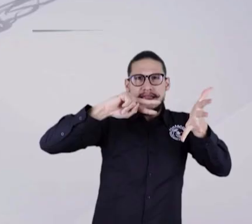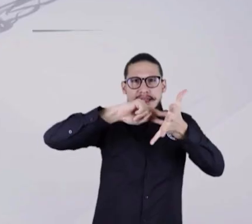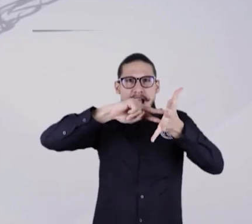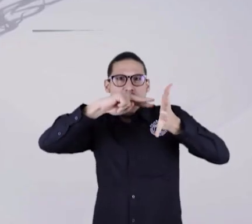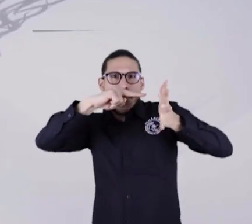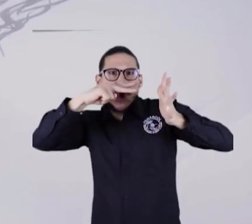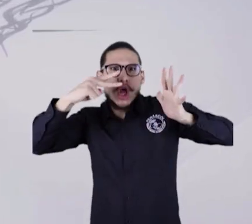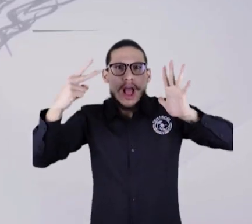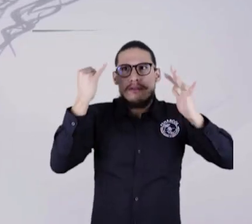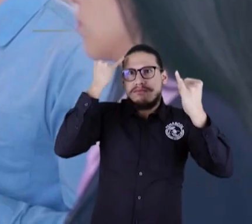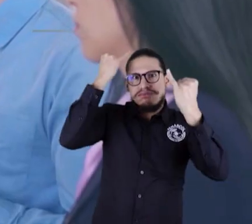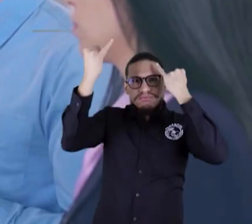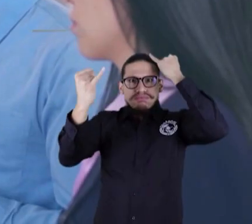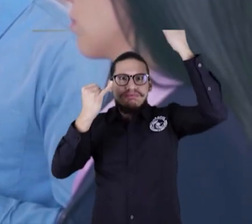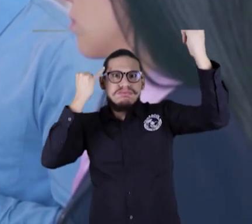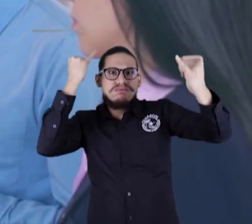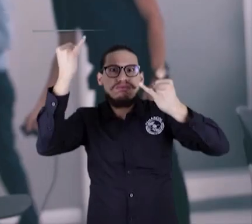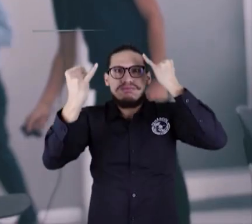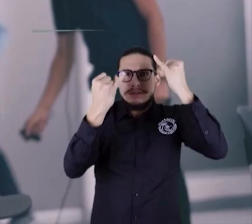Creatividad,